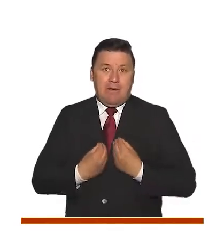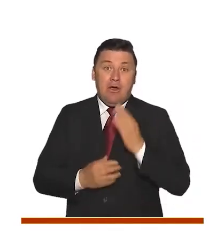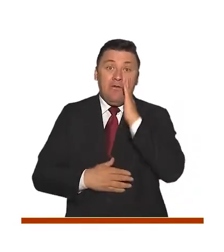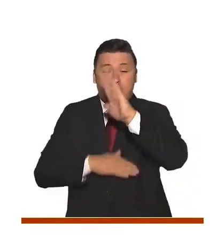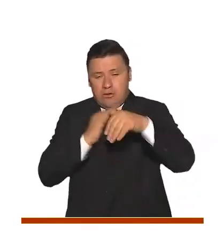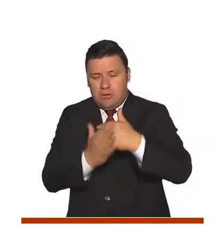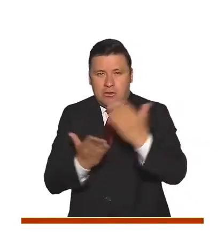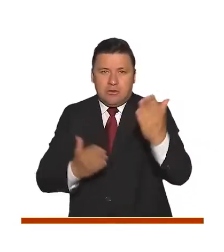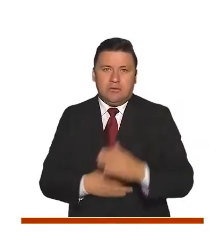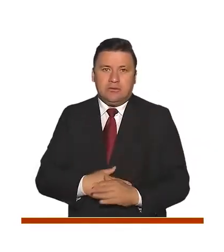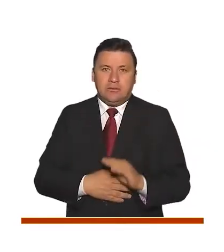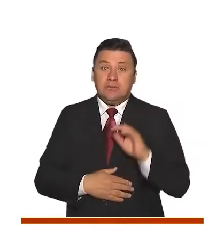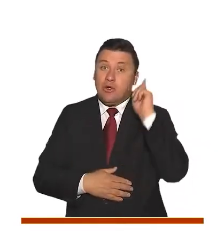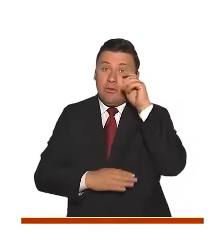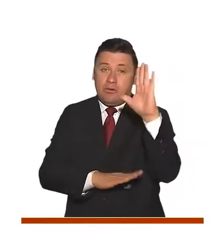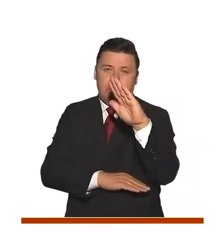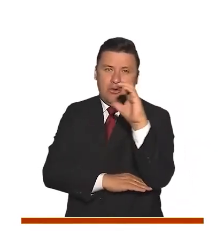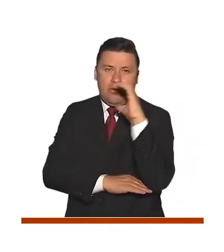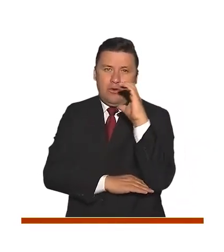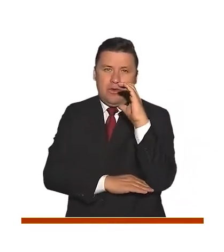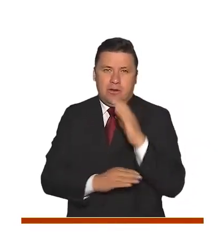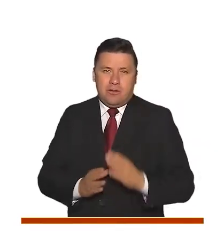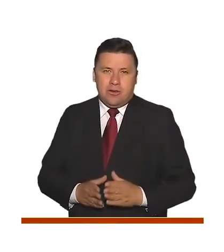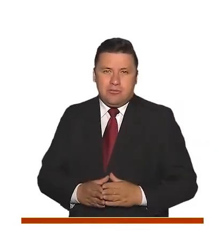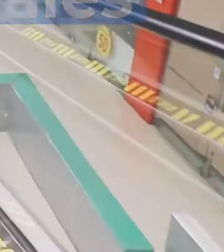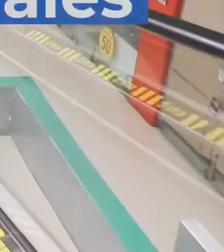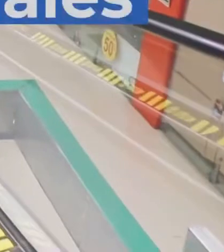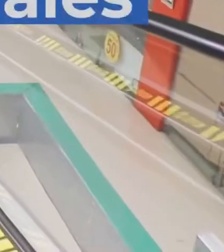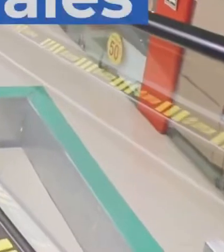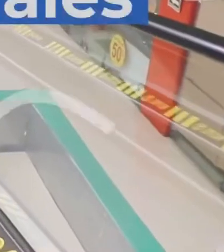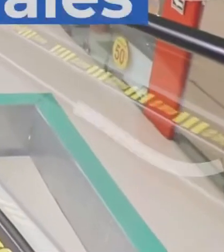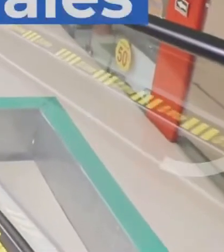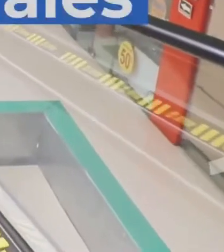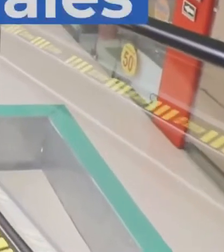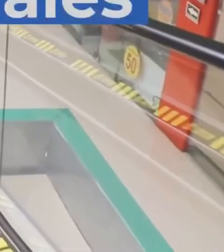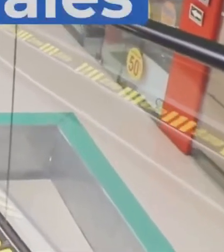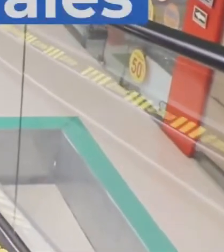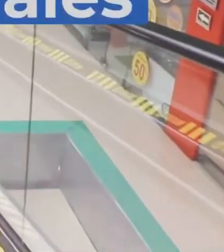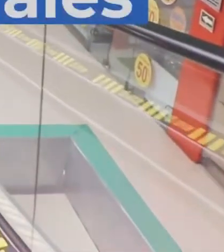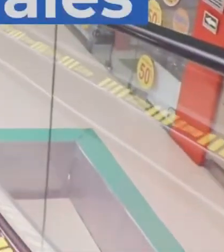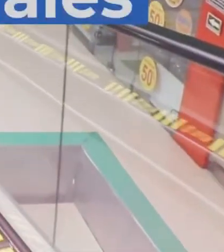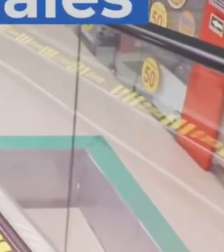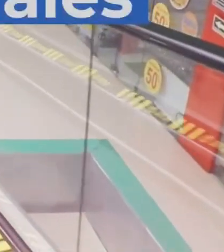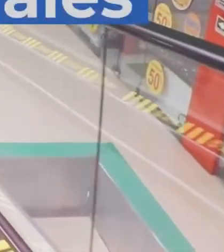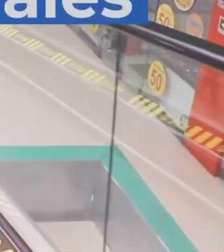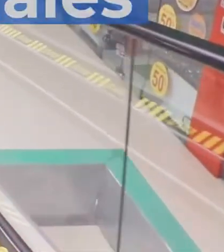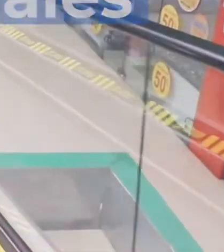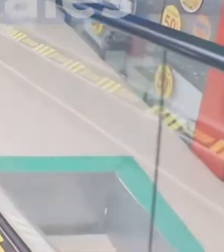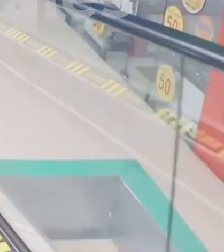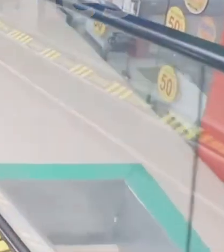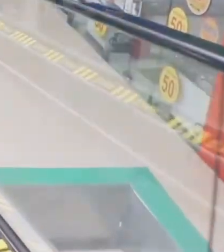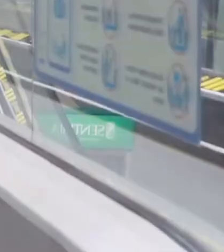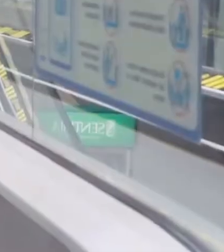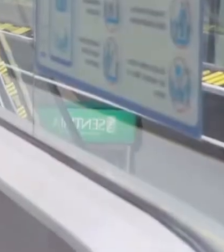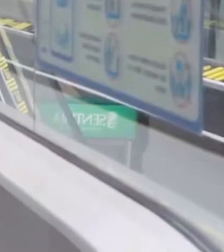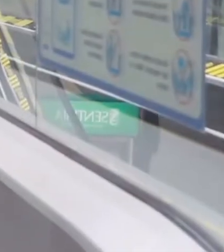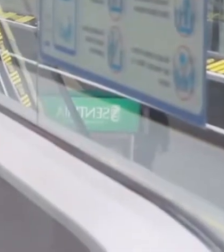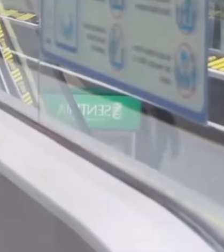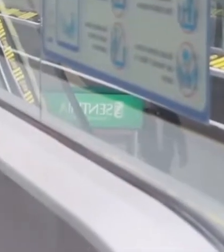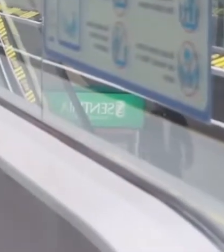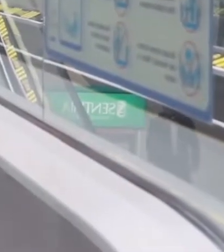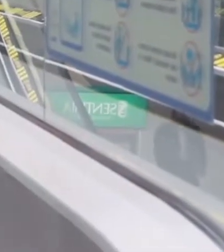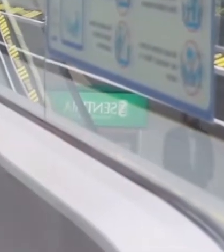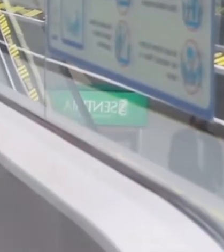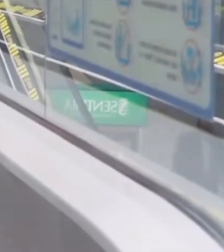futuro es de todos. Gobierno de Colombia. Medidas de bioseguridad en centros comerciales. Los centros